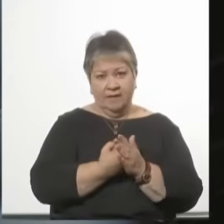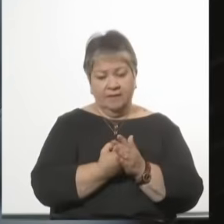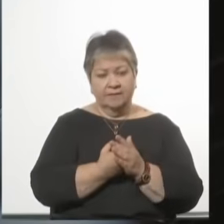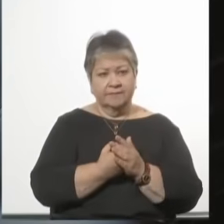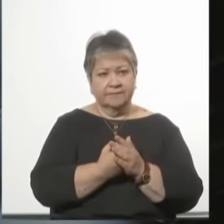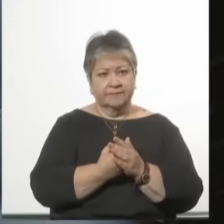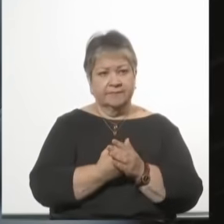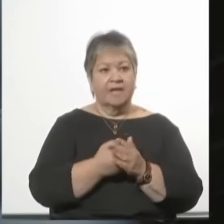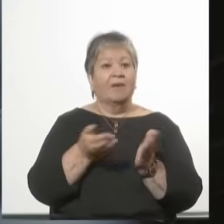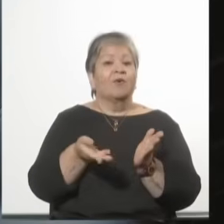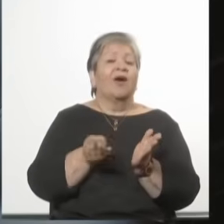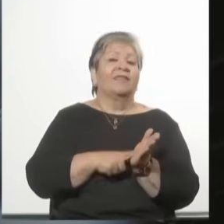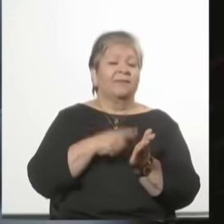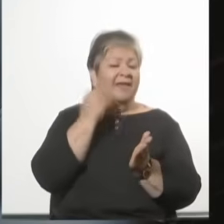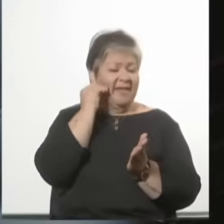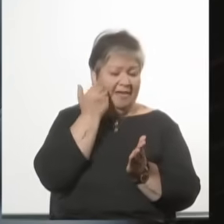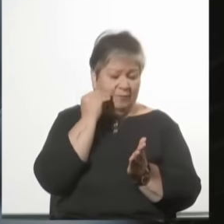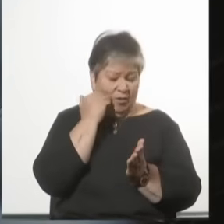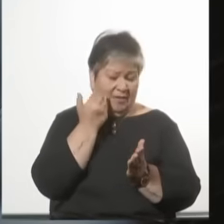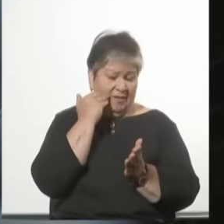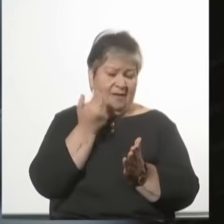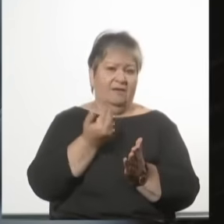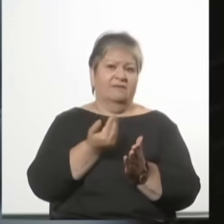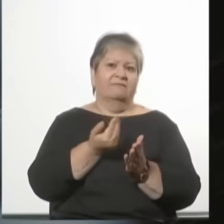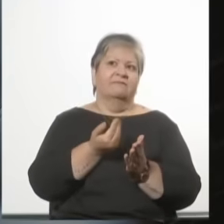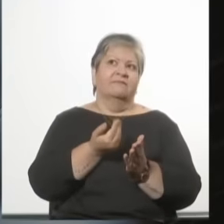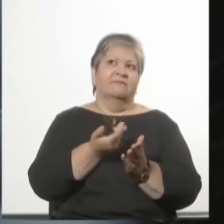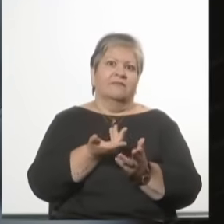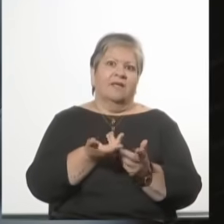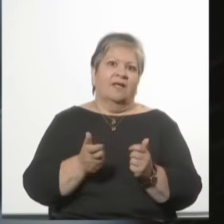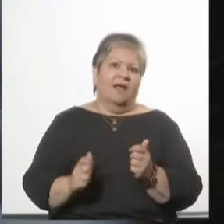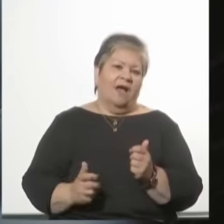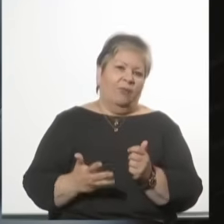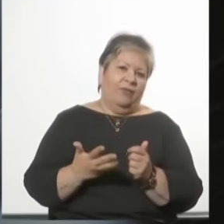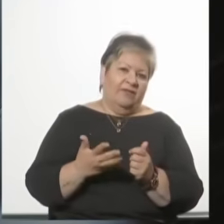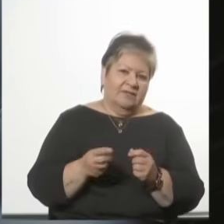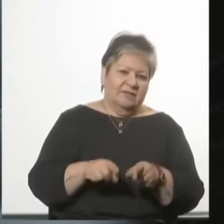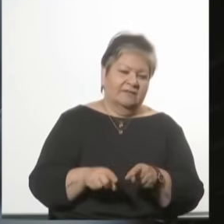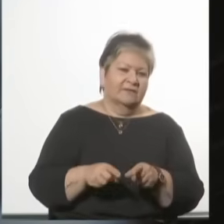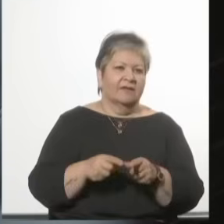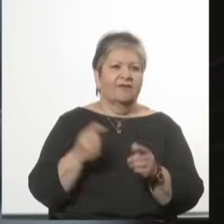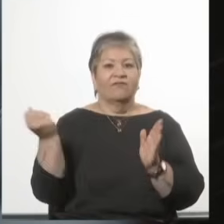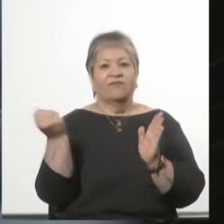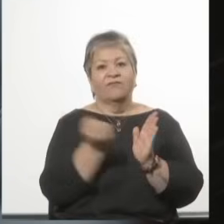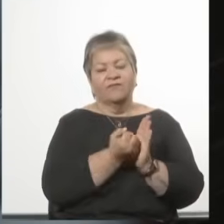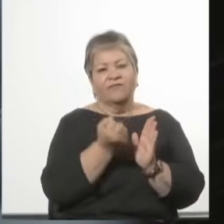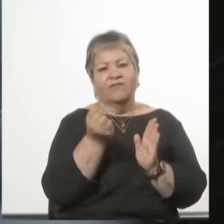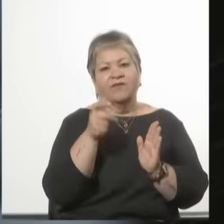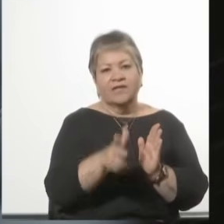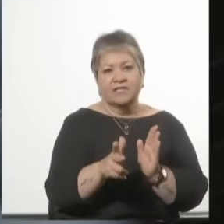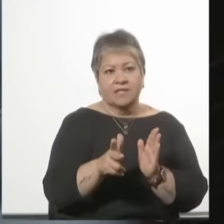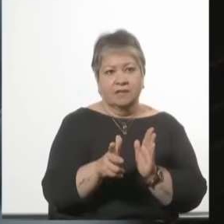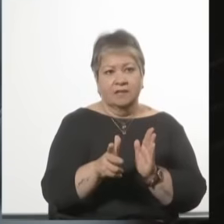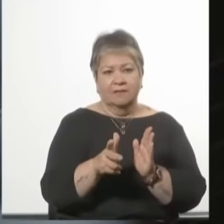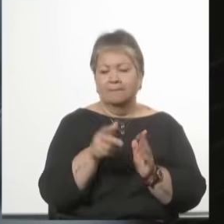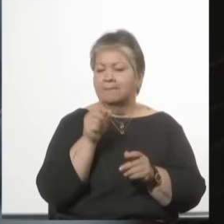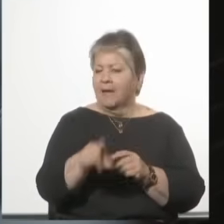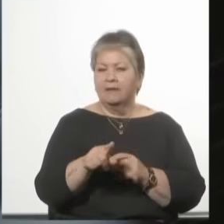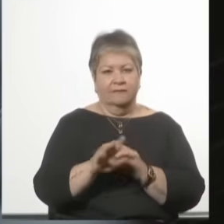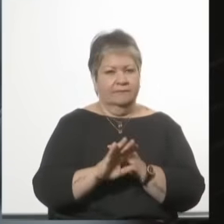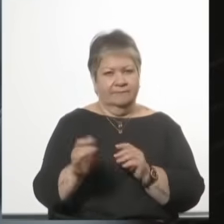la desprolijidad y audacia, yo creo que audacia, la fecha estampada está literalmente